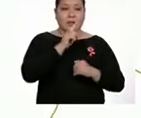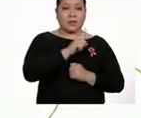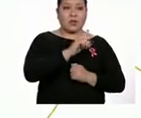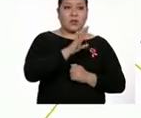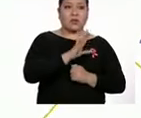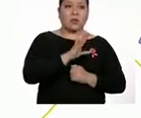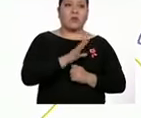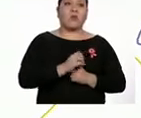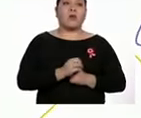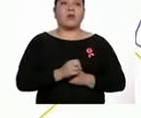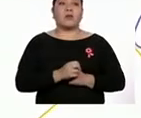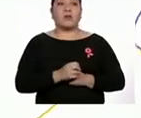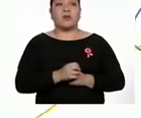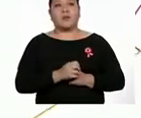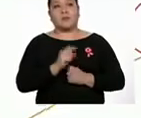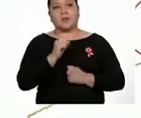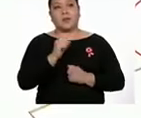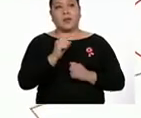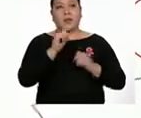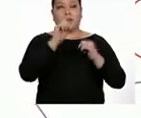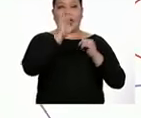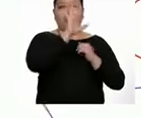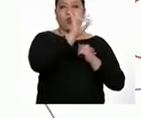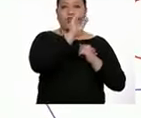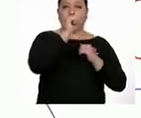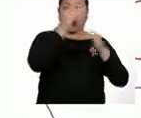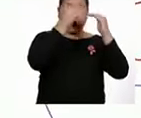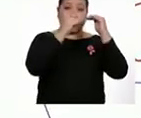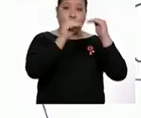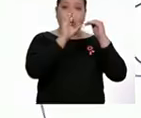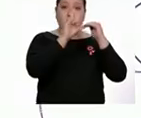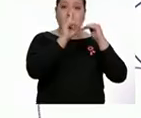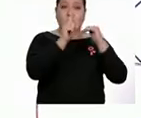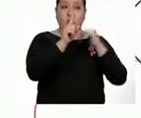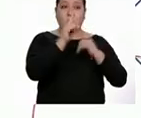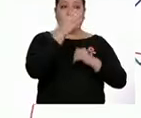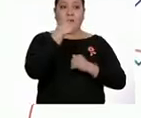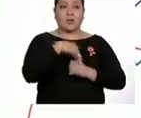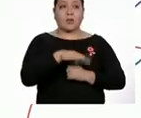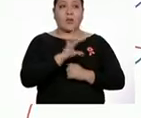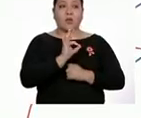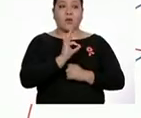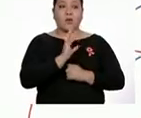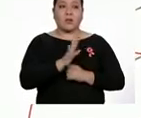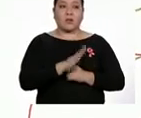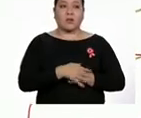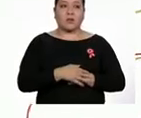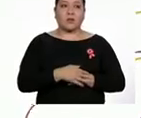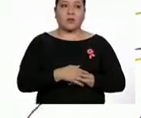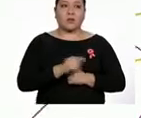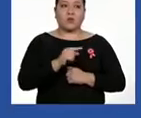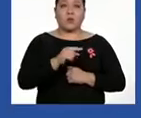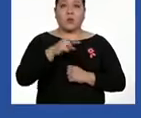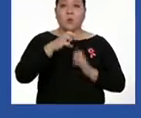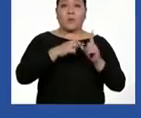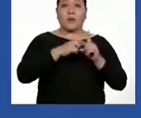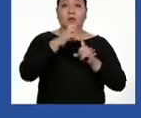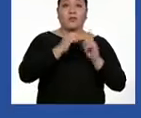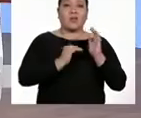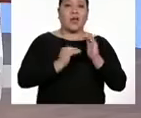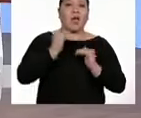su presión diastólica estuvo desde 81 hasta 95, es decir, su presión estuvo